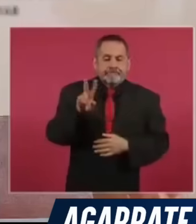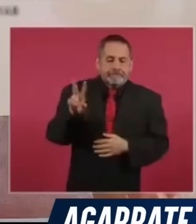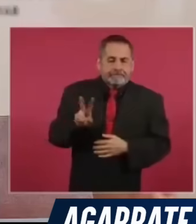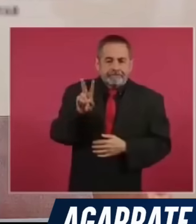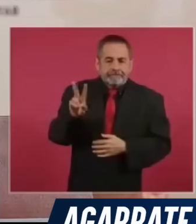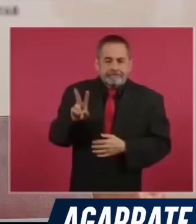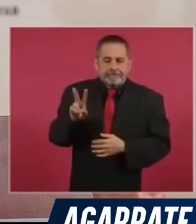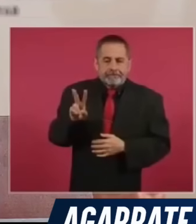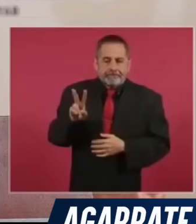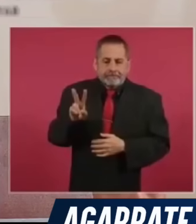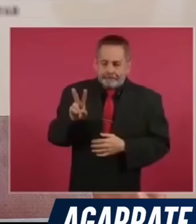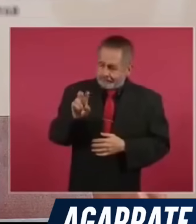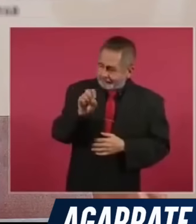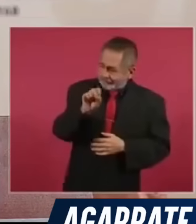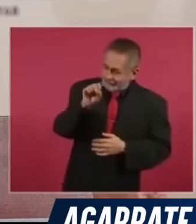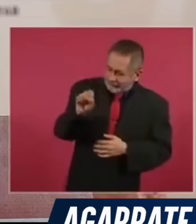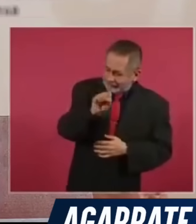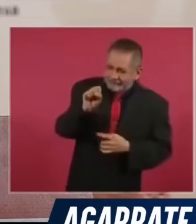viernes